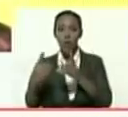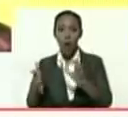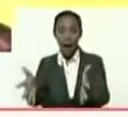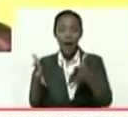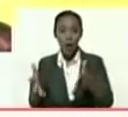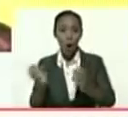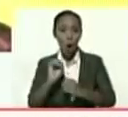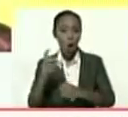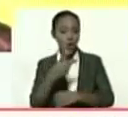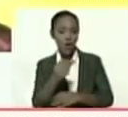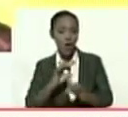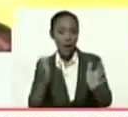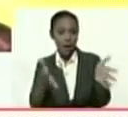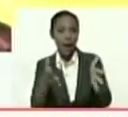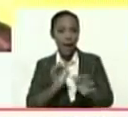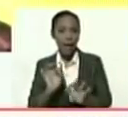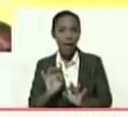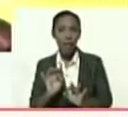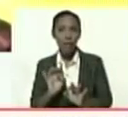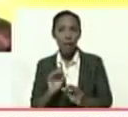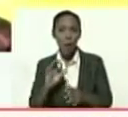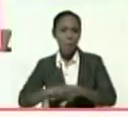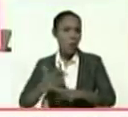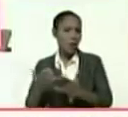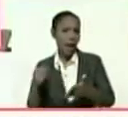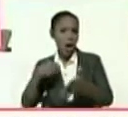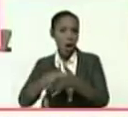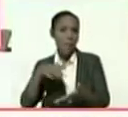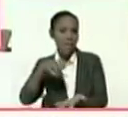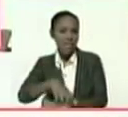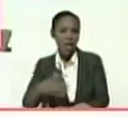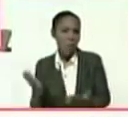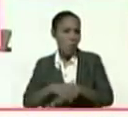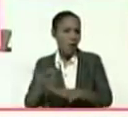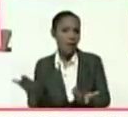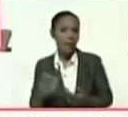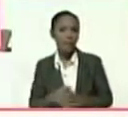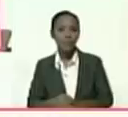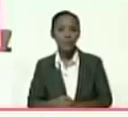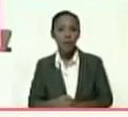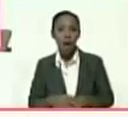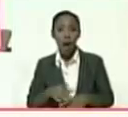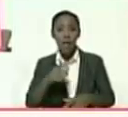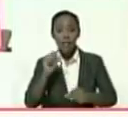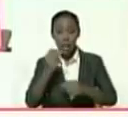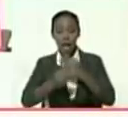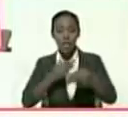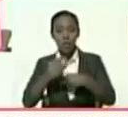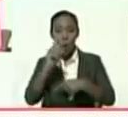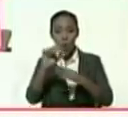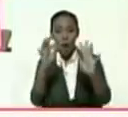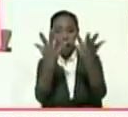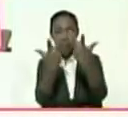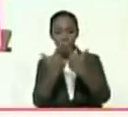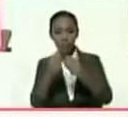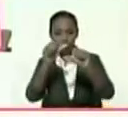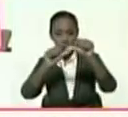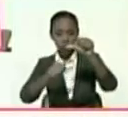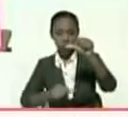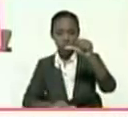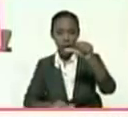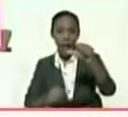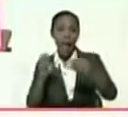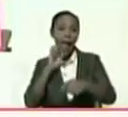ganó. ¿De por qué el golpe de Estado? Se estaba haciendo una auditoría. Si la auditoría, ya Evo había